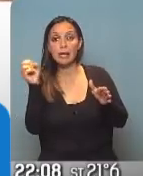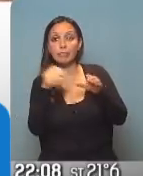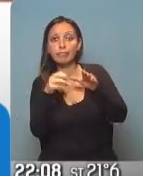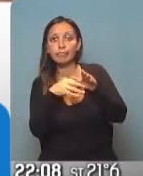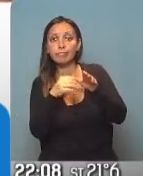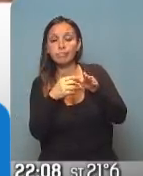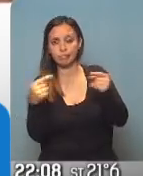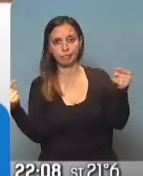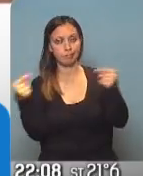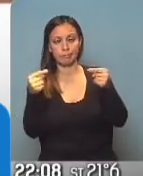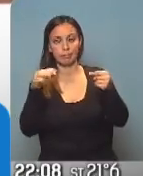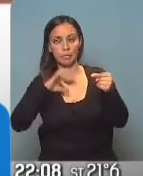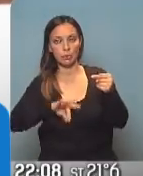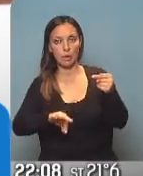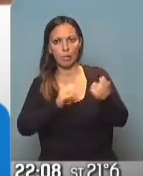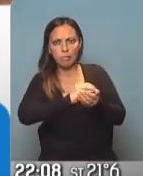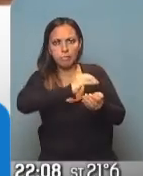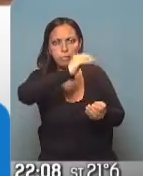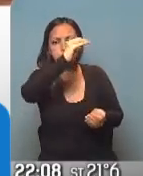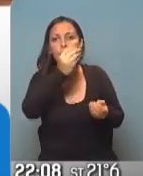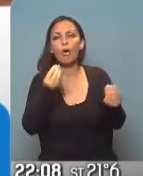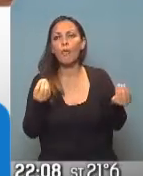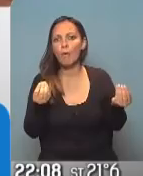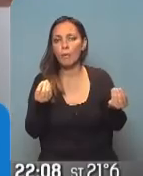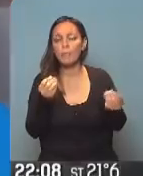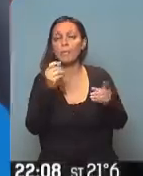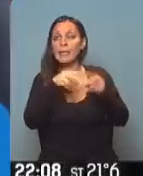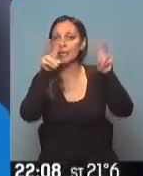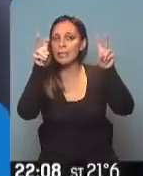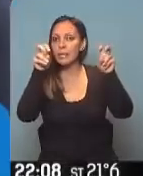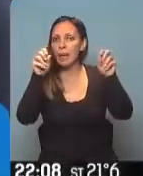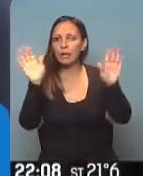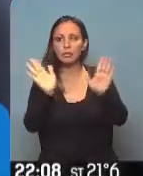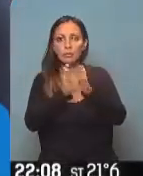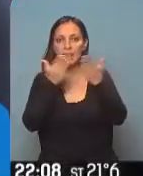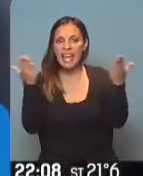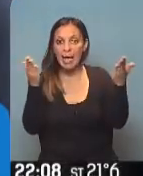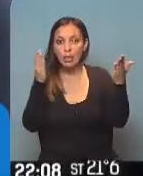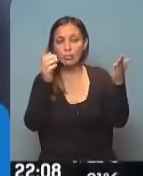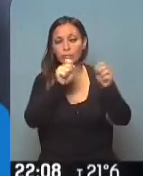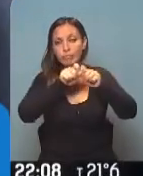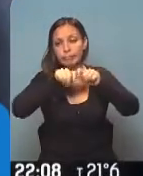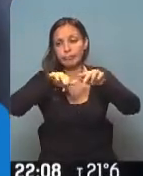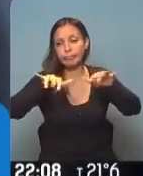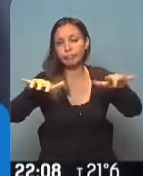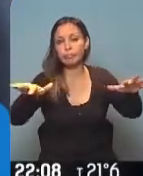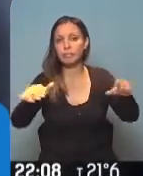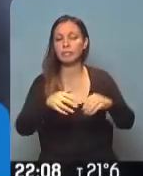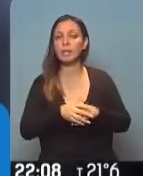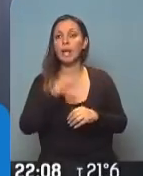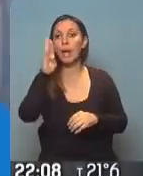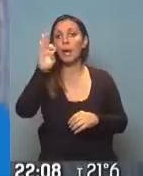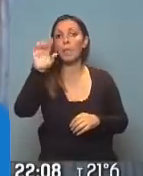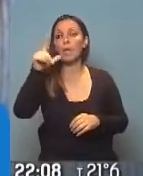con su salario. El caso copó todos los diarios. Bolsonaro terminó reconociendo que podría haber errado al